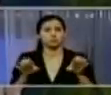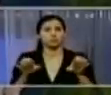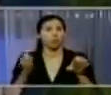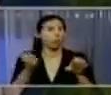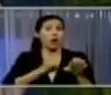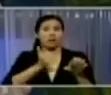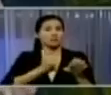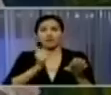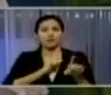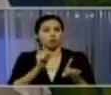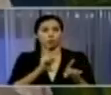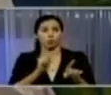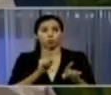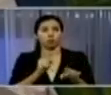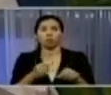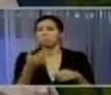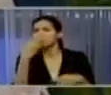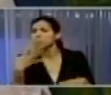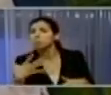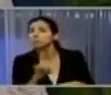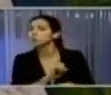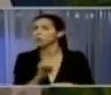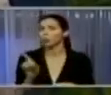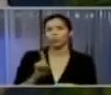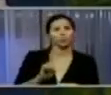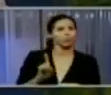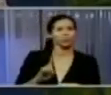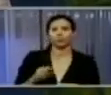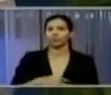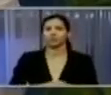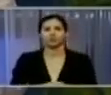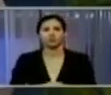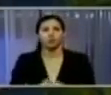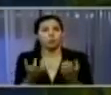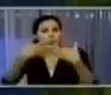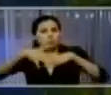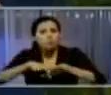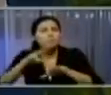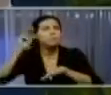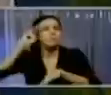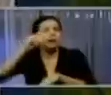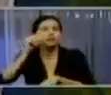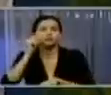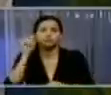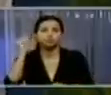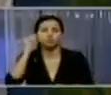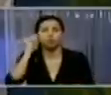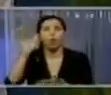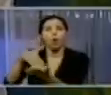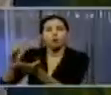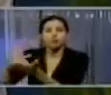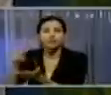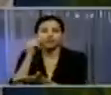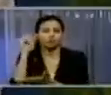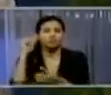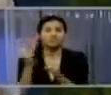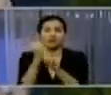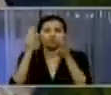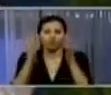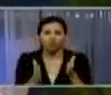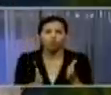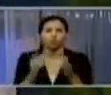cosa lo que estamos logrando. Tener unido a las maestras, a los maestros, a los obreros, a las obreras, a los trabajadores,